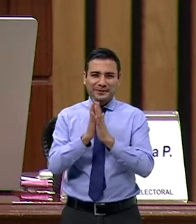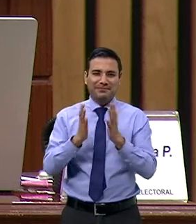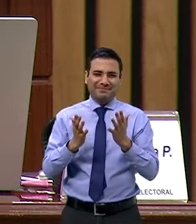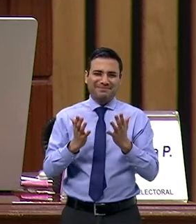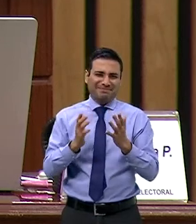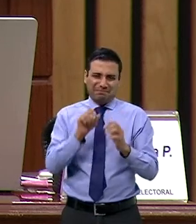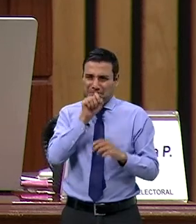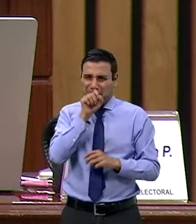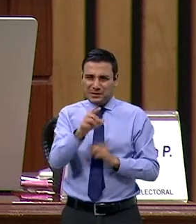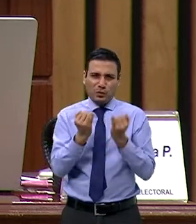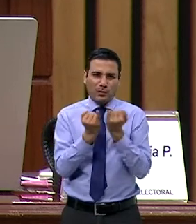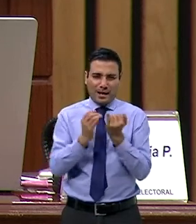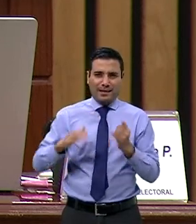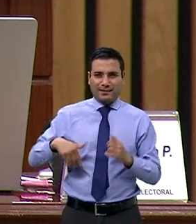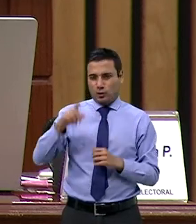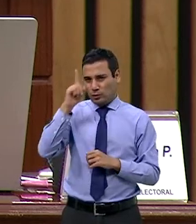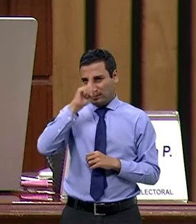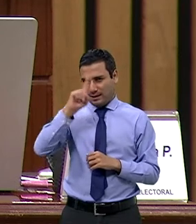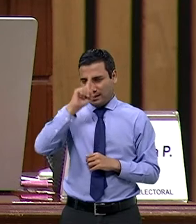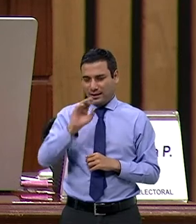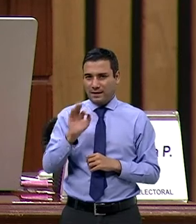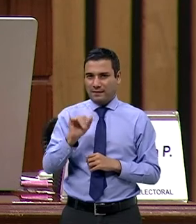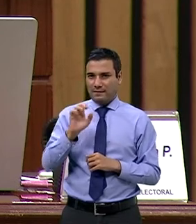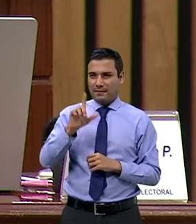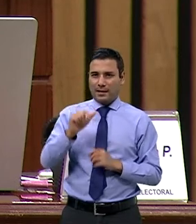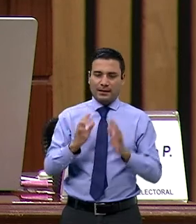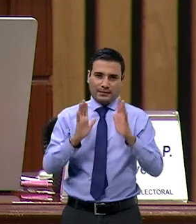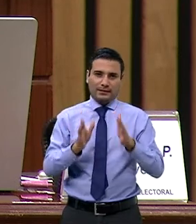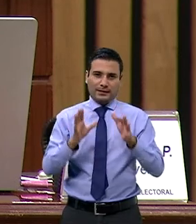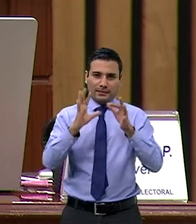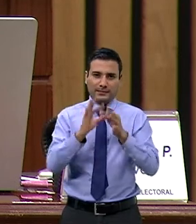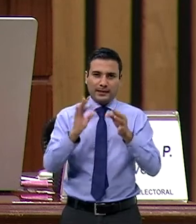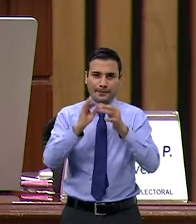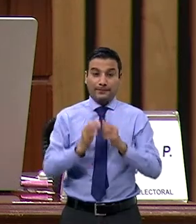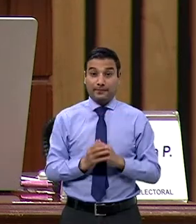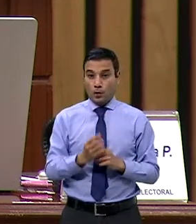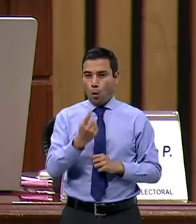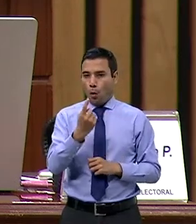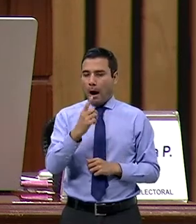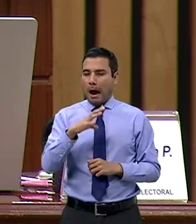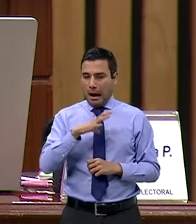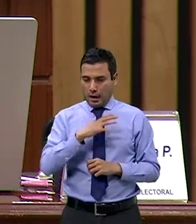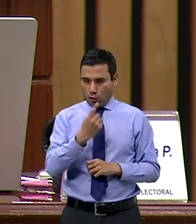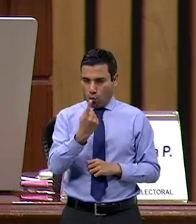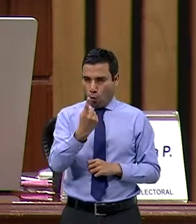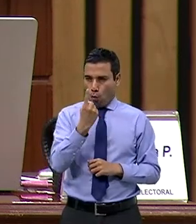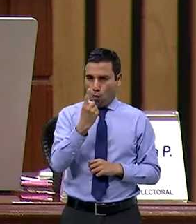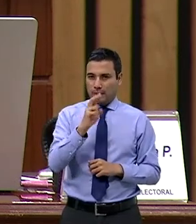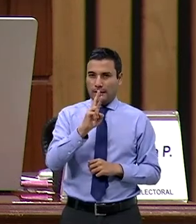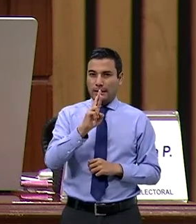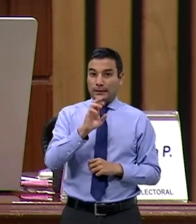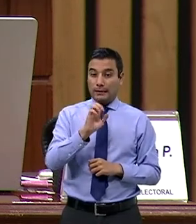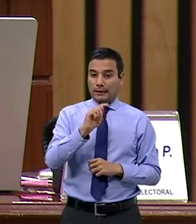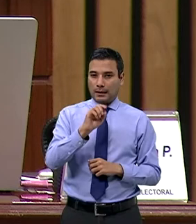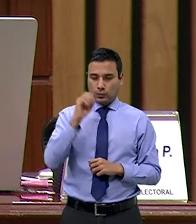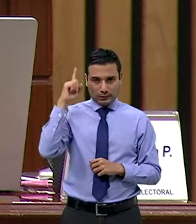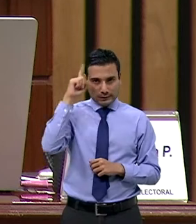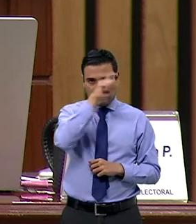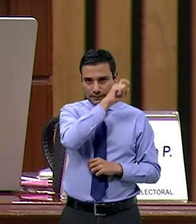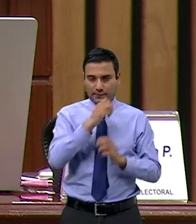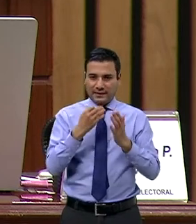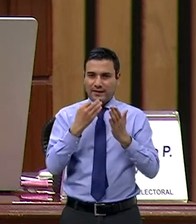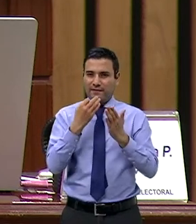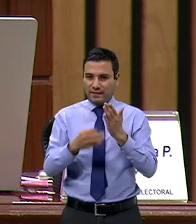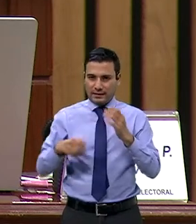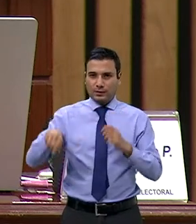sin embargo la participación si pone en relieve un reto adicional tenemos que establecer estrategias de educación cívica